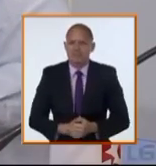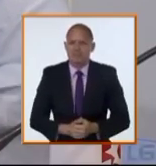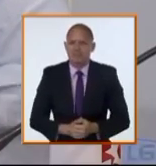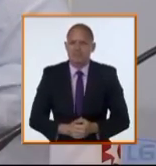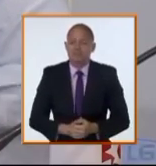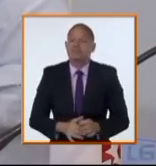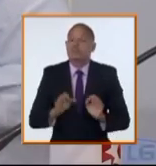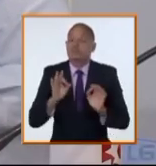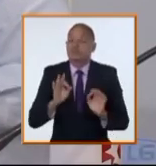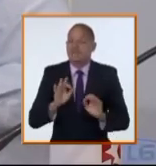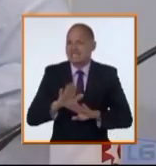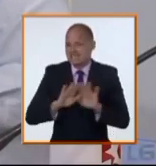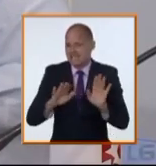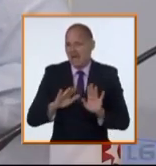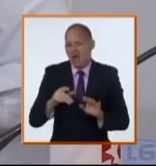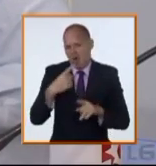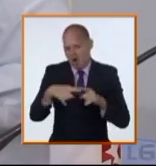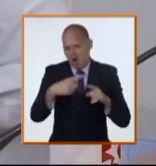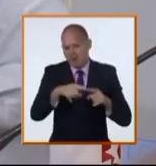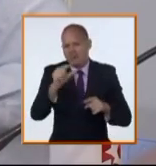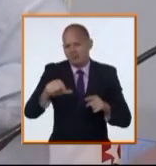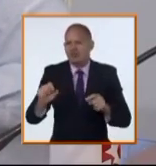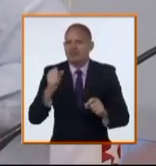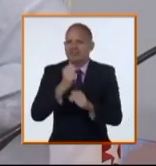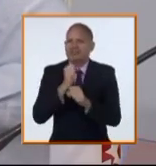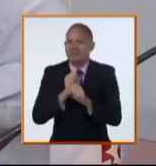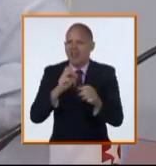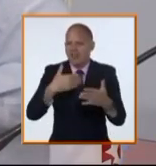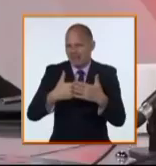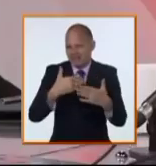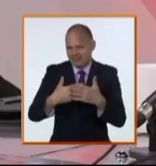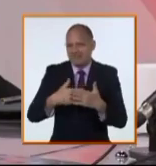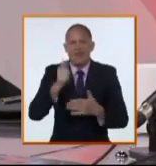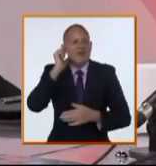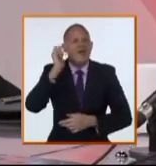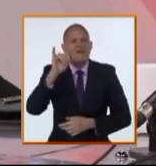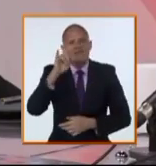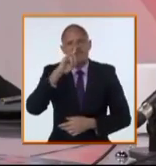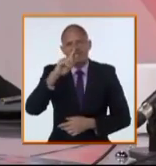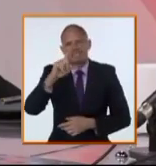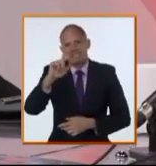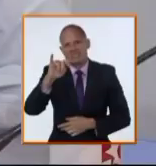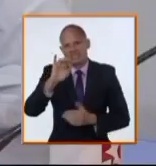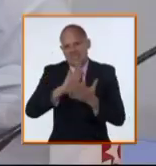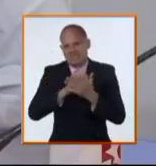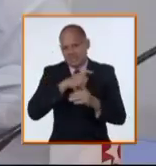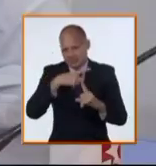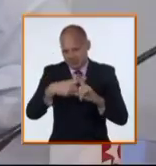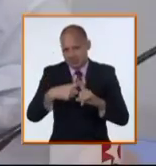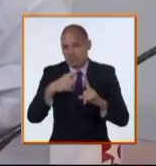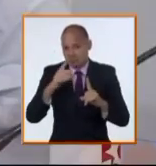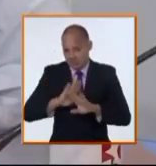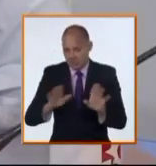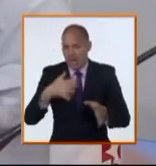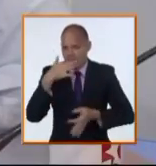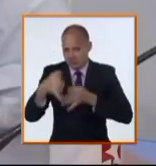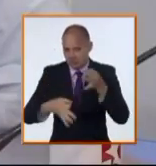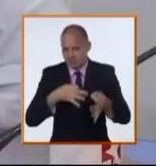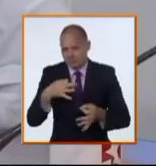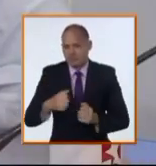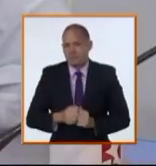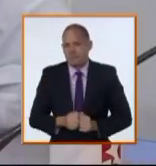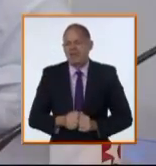el turismo posee el 29% de las infraestructuras de post que existen en el país hoy porque ciertamente